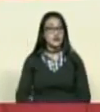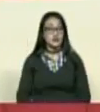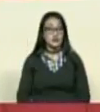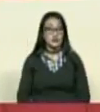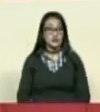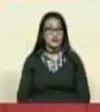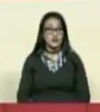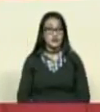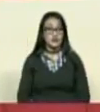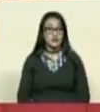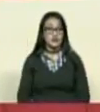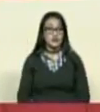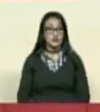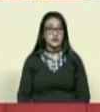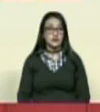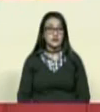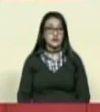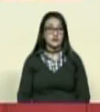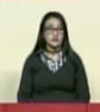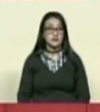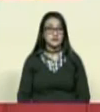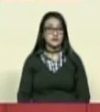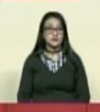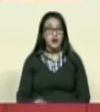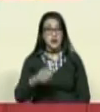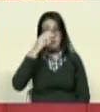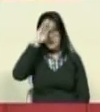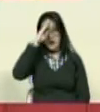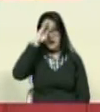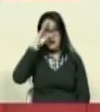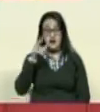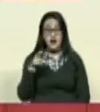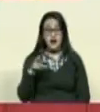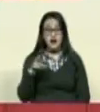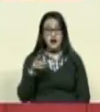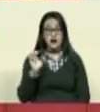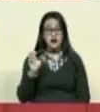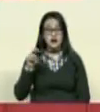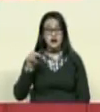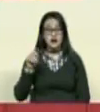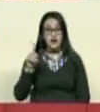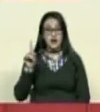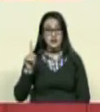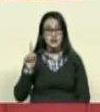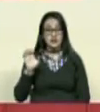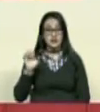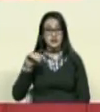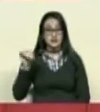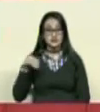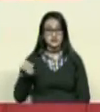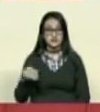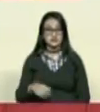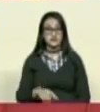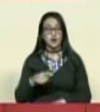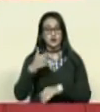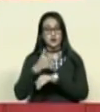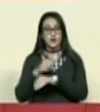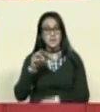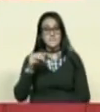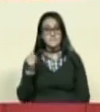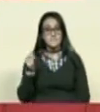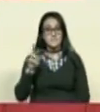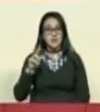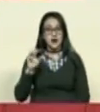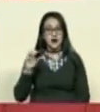Al general de división Juan Hernández Moreno, de Barinas. Saludos por allá. Al general de división Marcos